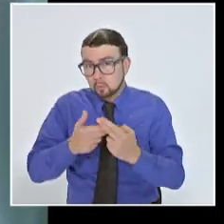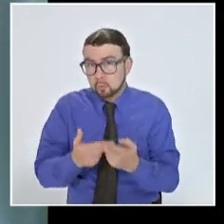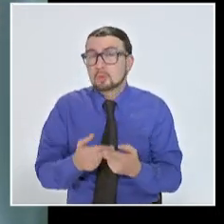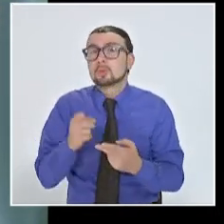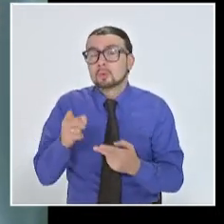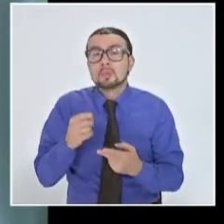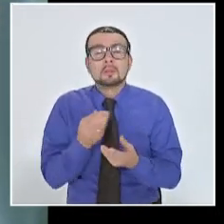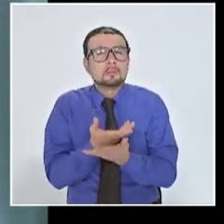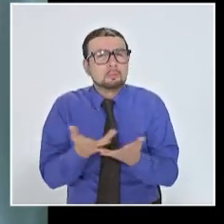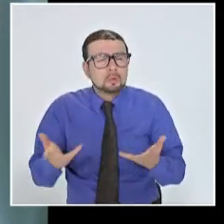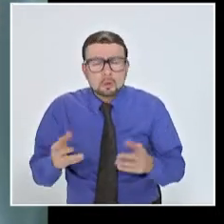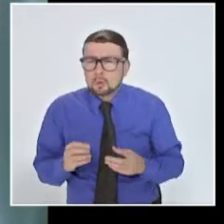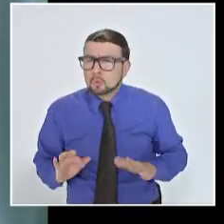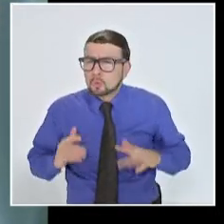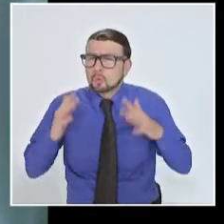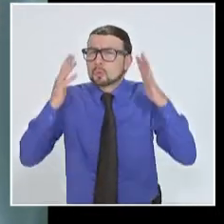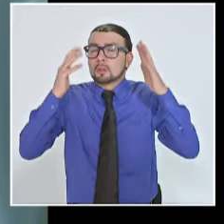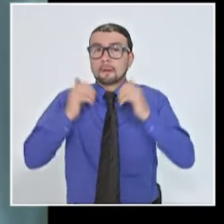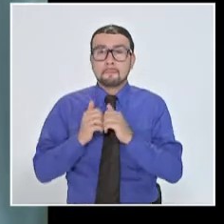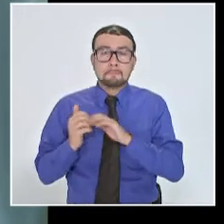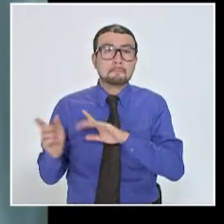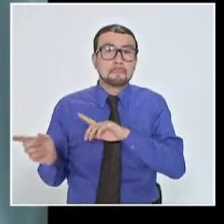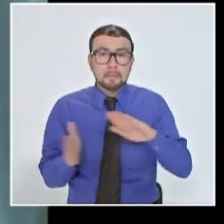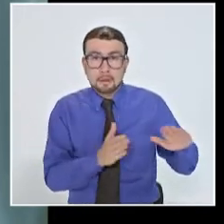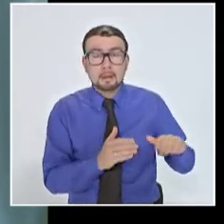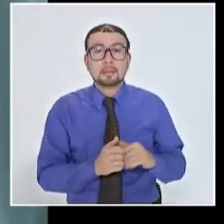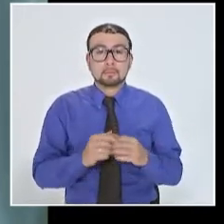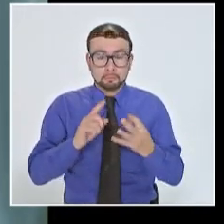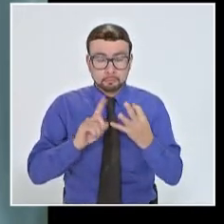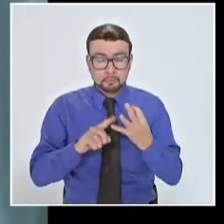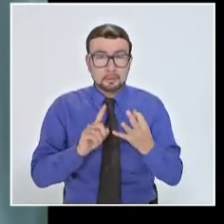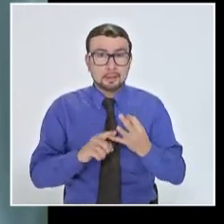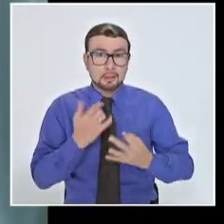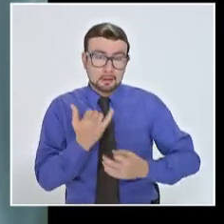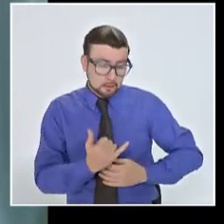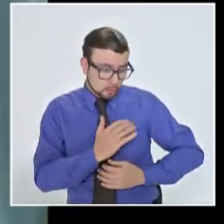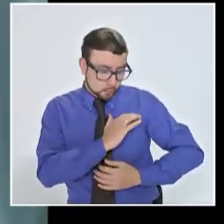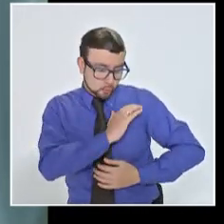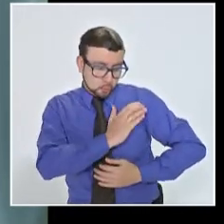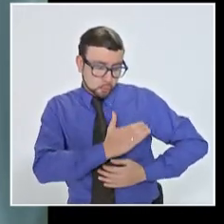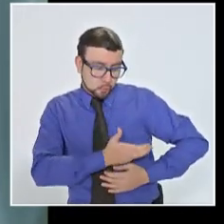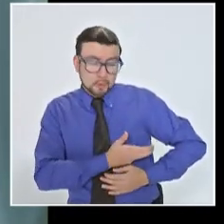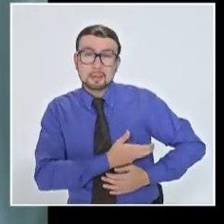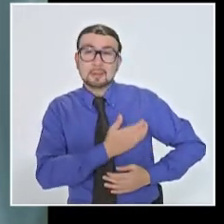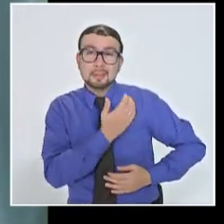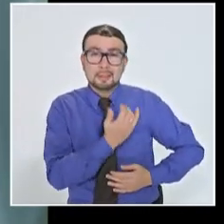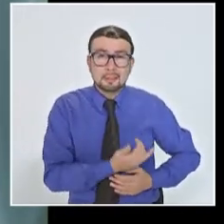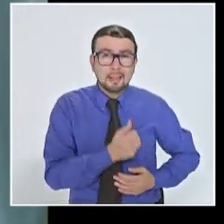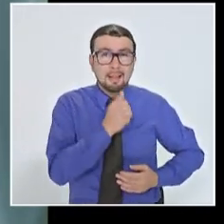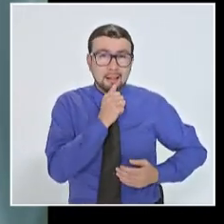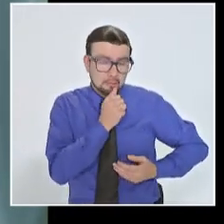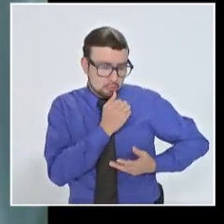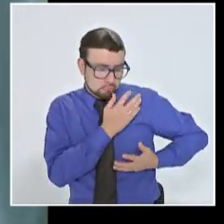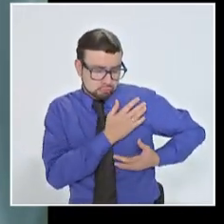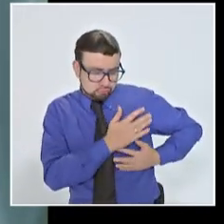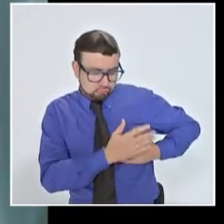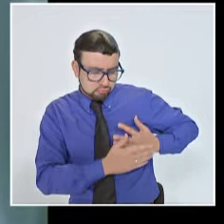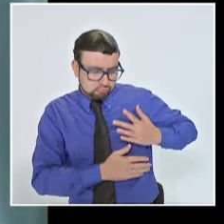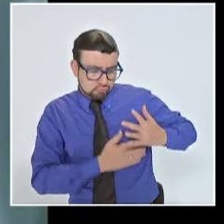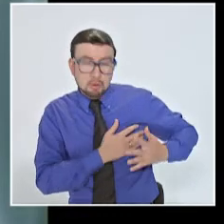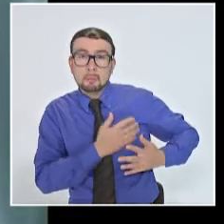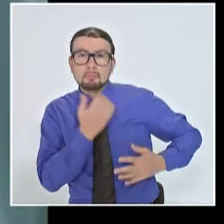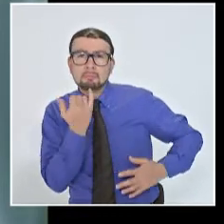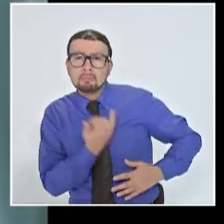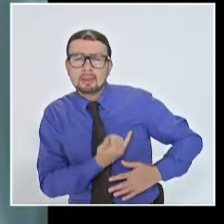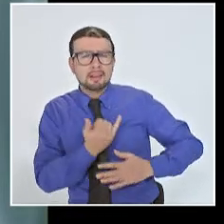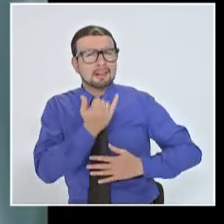la glándula mamaria también tiene la característica que sus vasos linfáticos llevan información de lo que está pasando